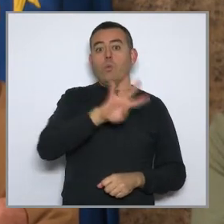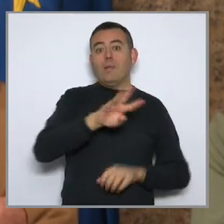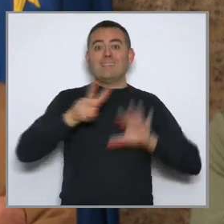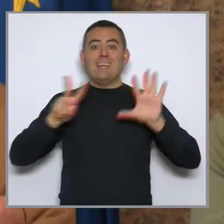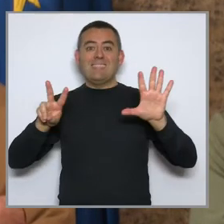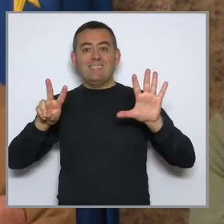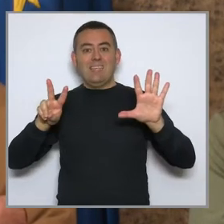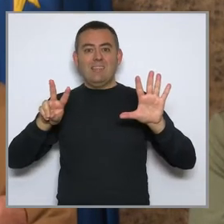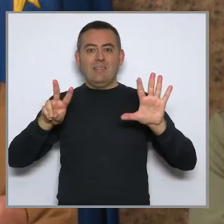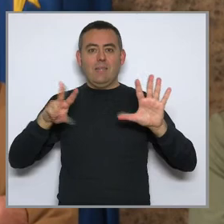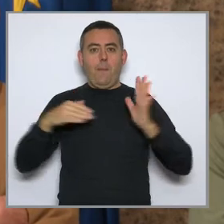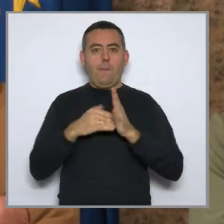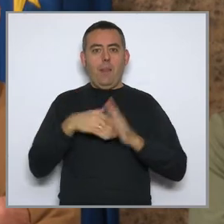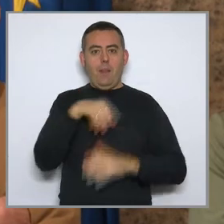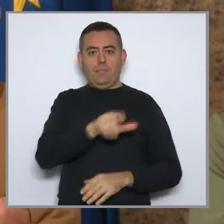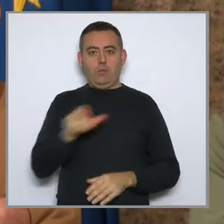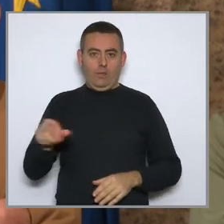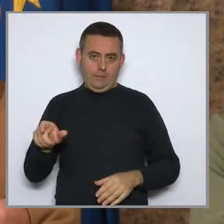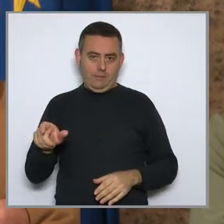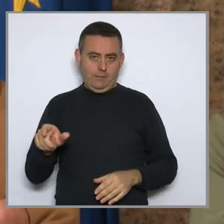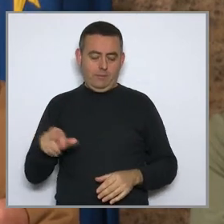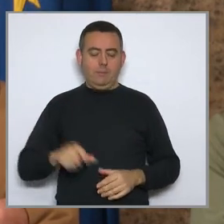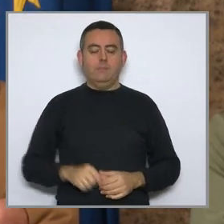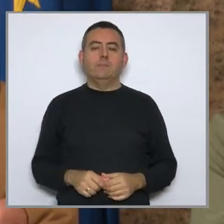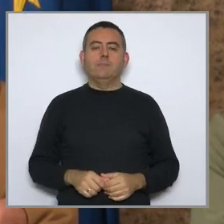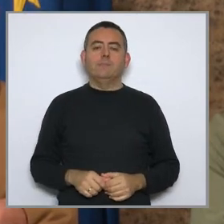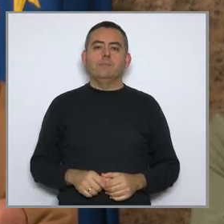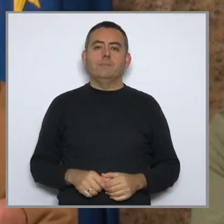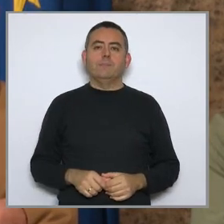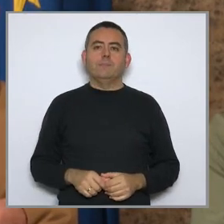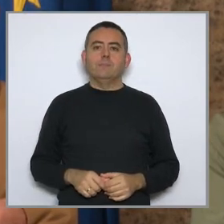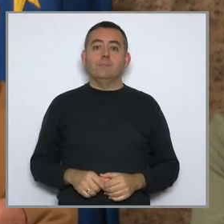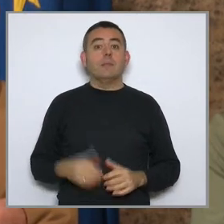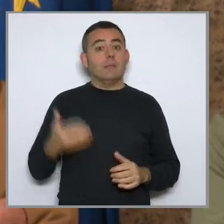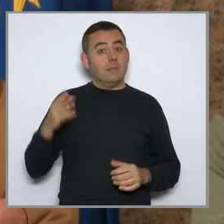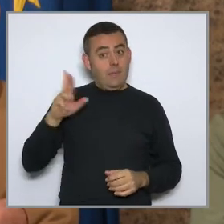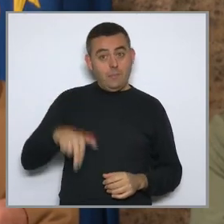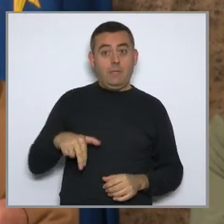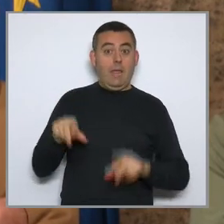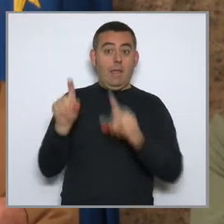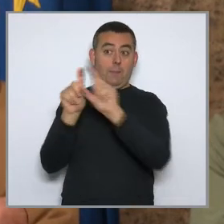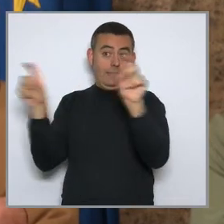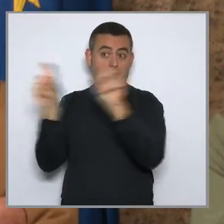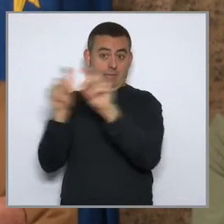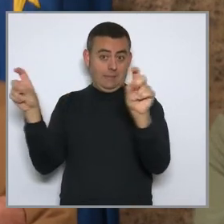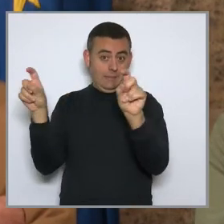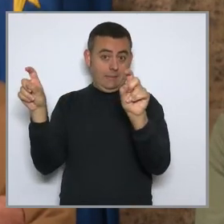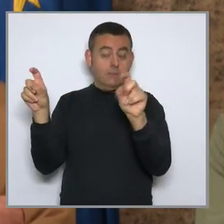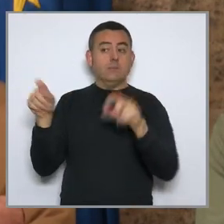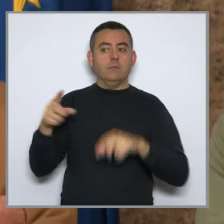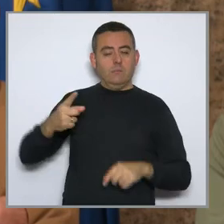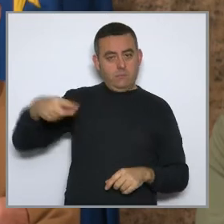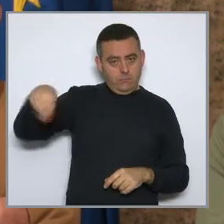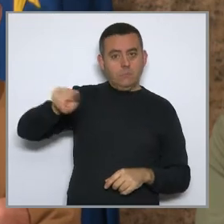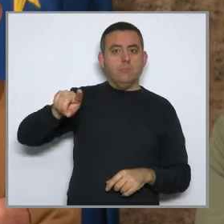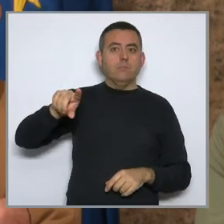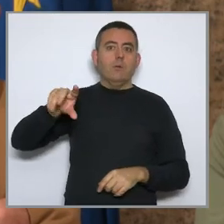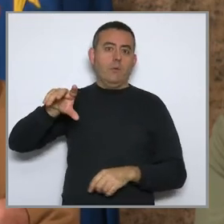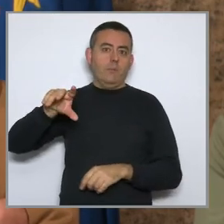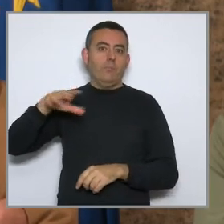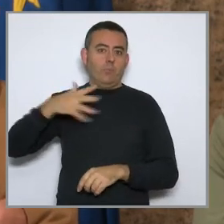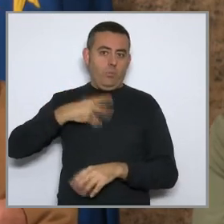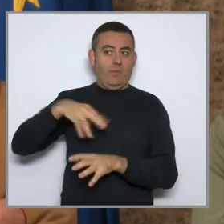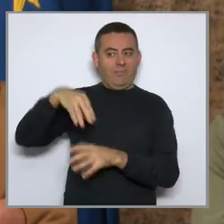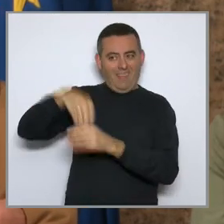personas. Y en cualquier caso hay muchas de estas empresas que son tractoras, aunque sean pequeñitas, y que afectan a